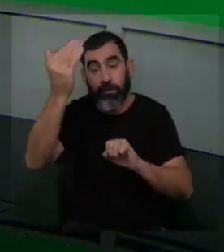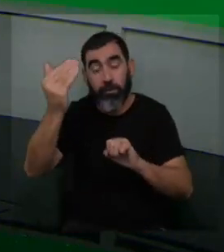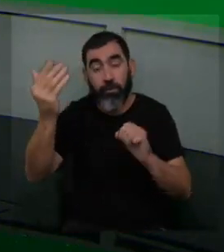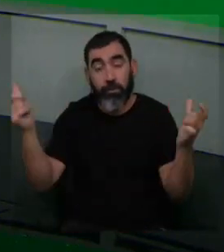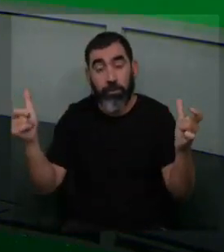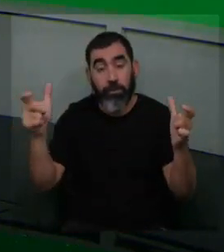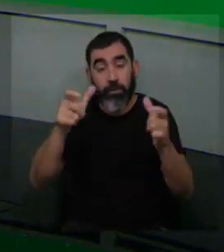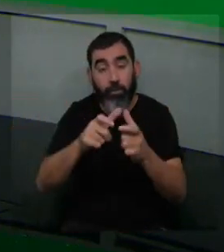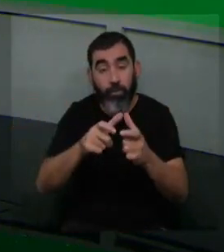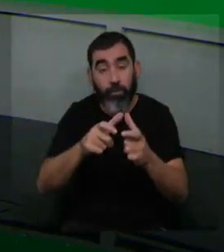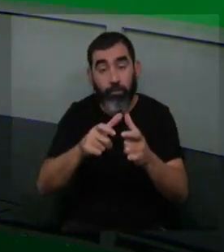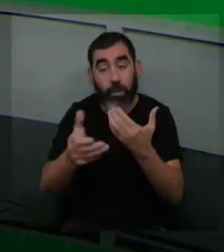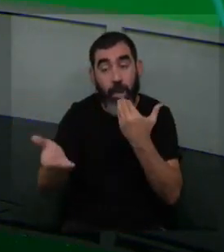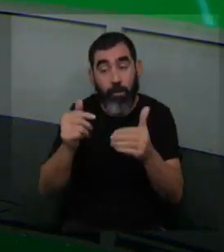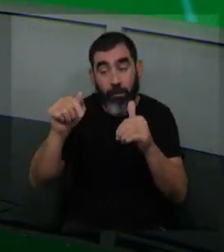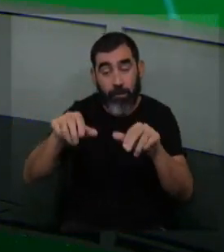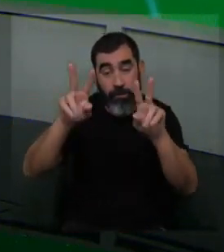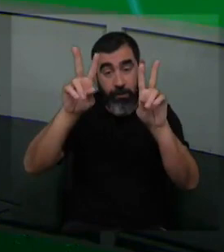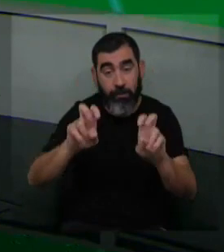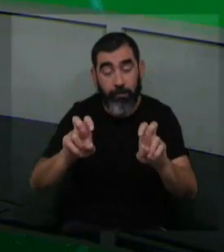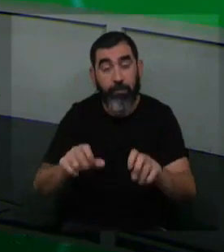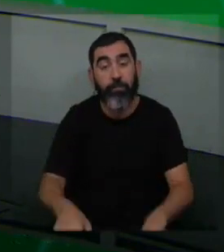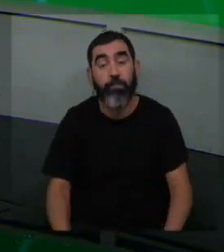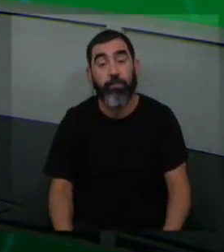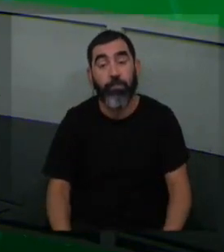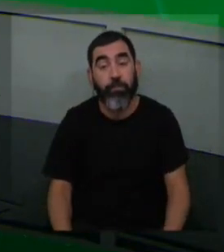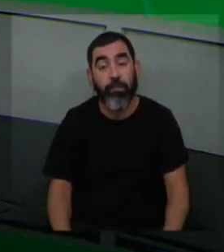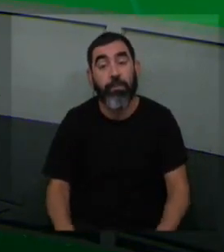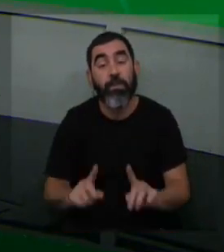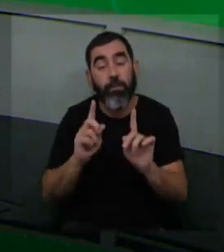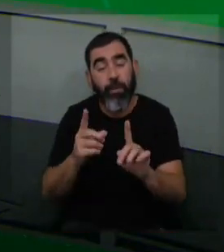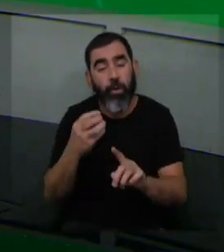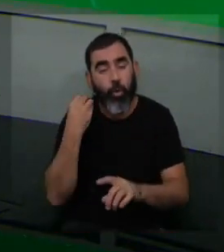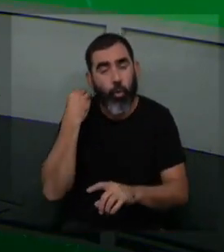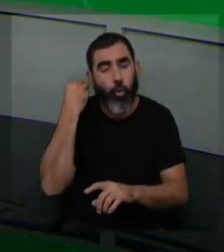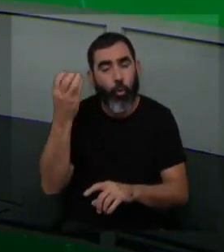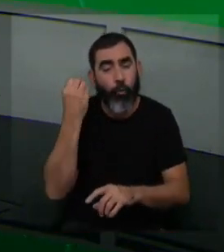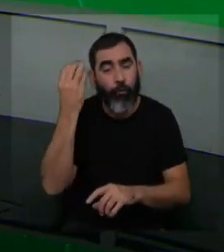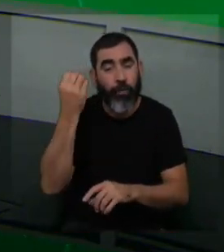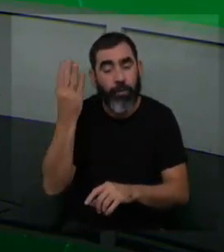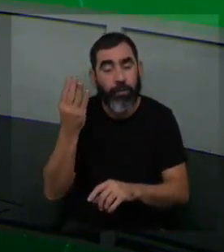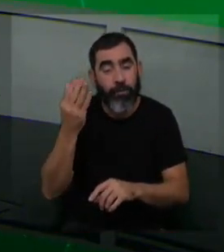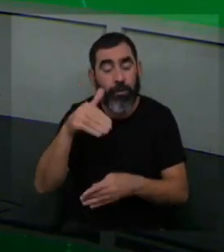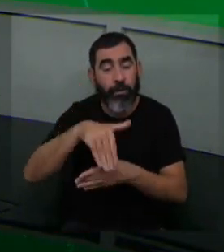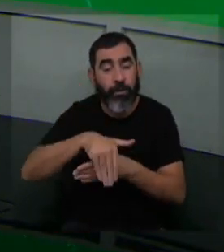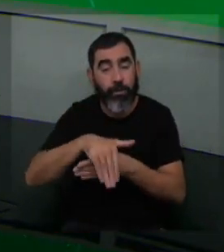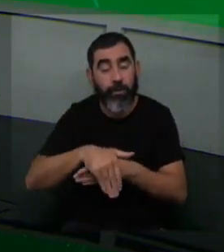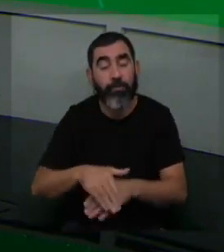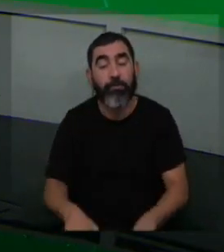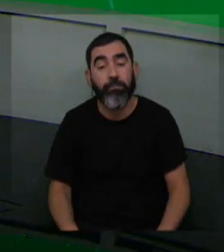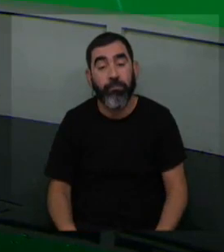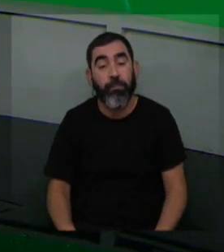va a reunir justamente para analizar los hechos y está prevista la realización de una conferencia de prensa sobre